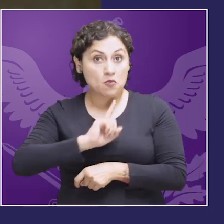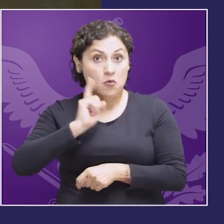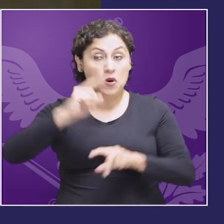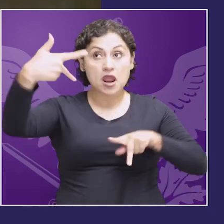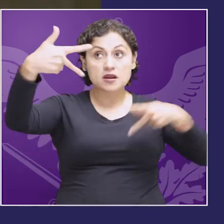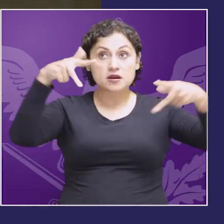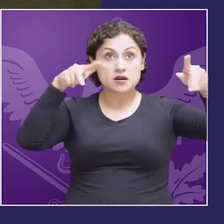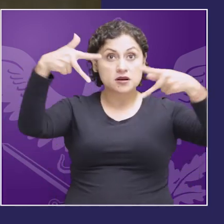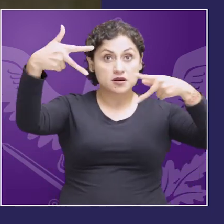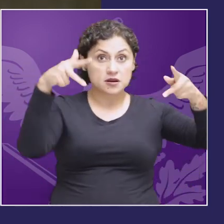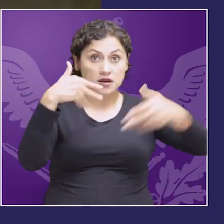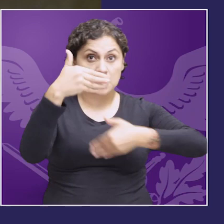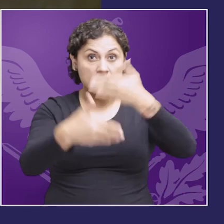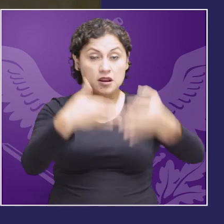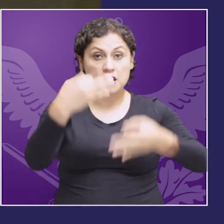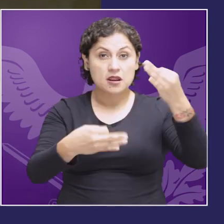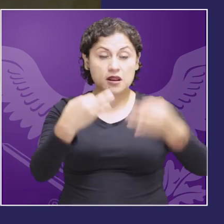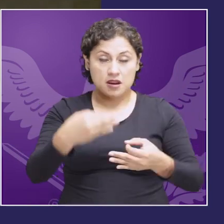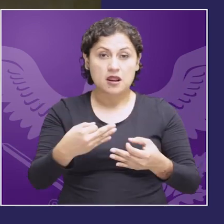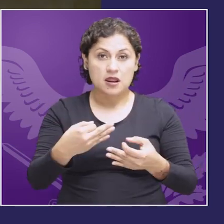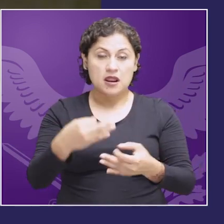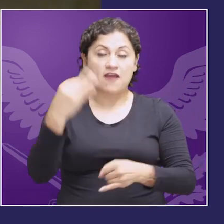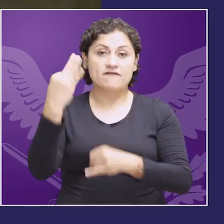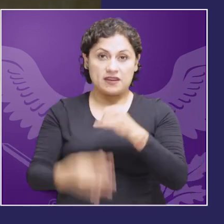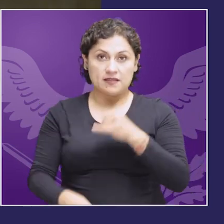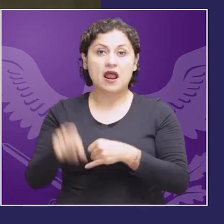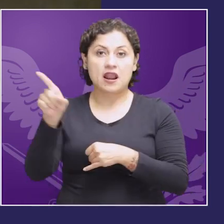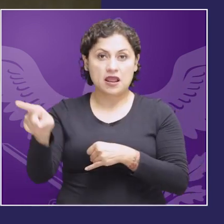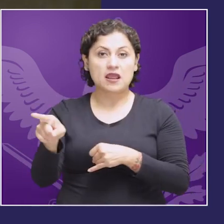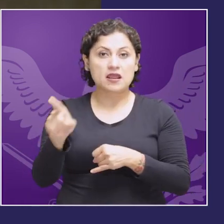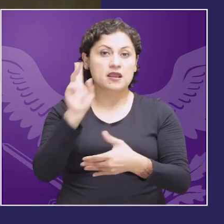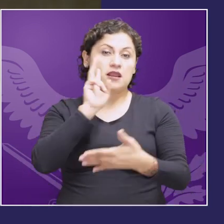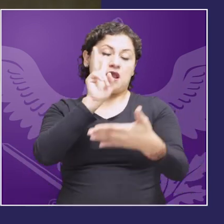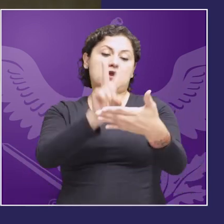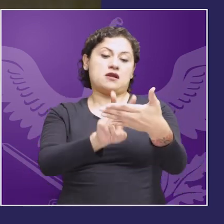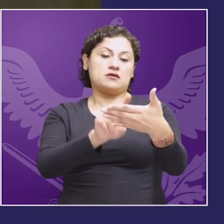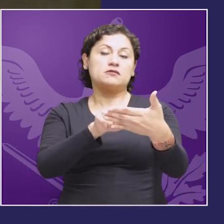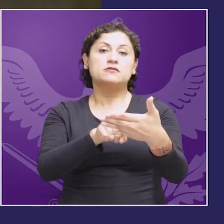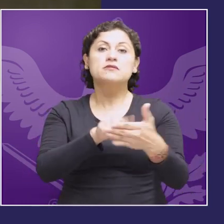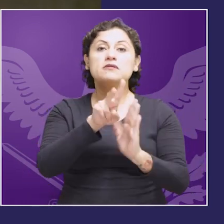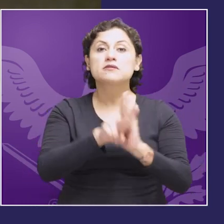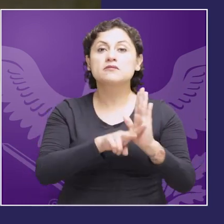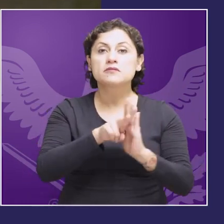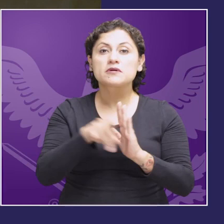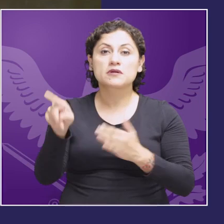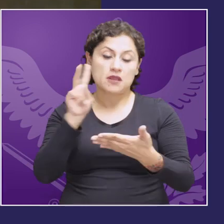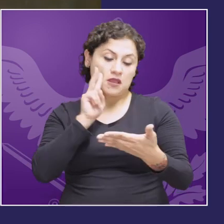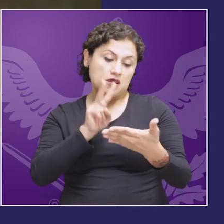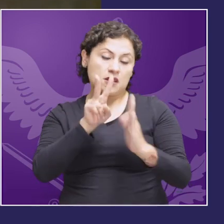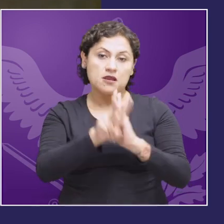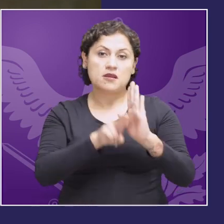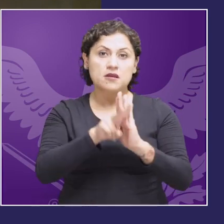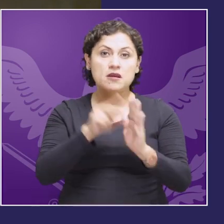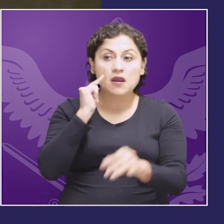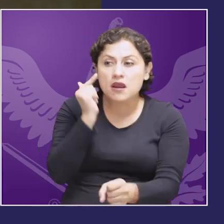tribunal colegiado ella tuvo acceso a la grabación de la sesión. Antes no eran públicas, ahora ya se pueden consultar, pero ella tuvo acceso